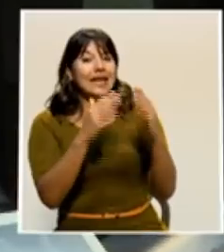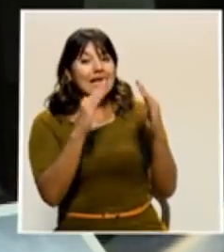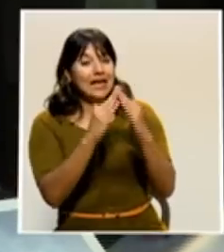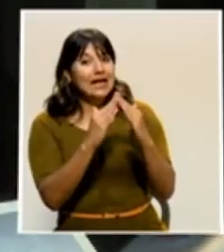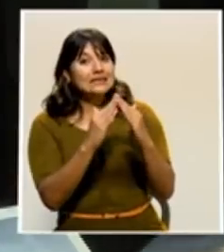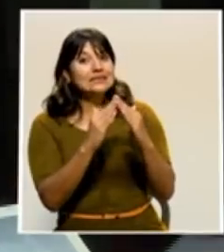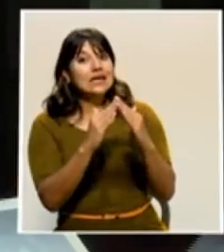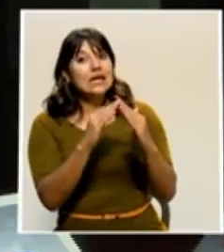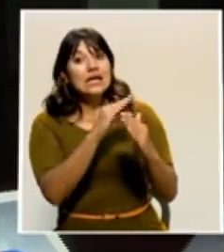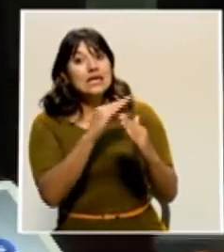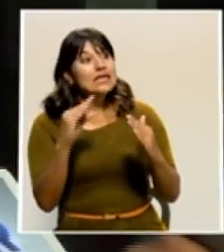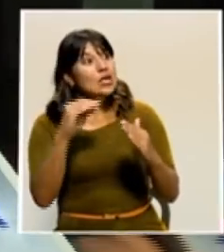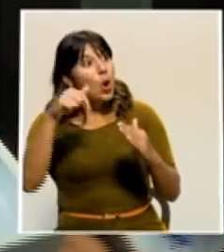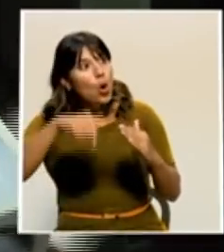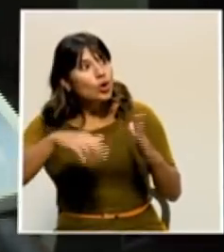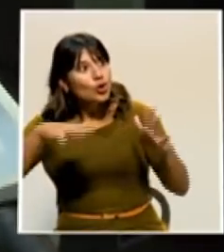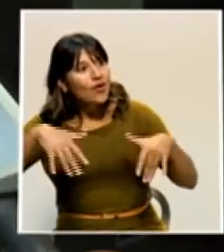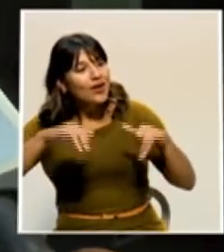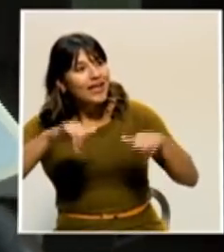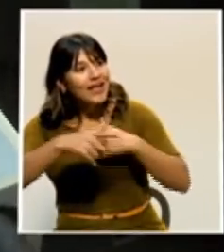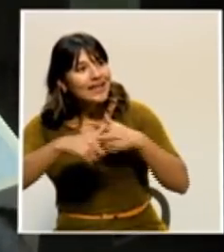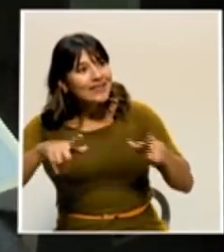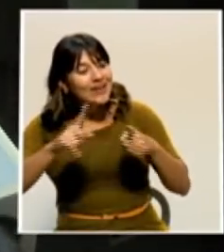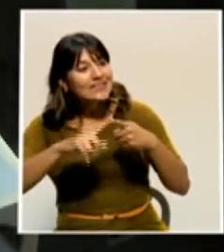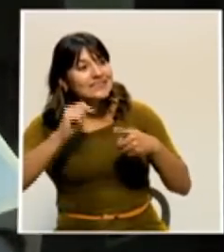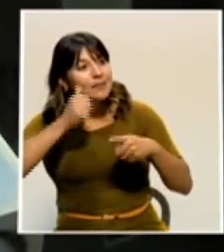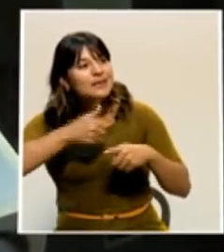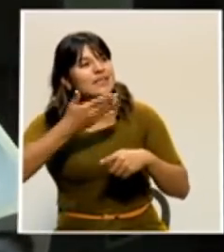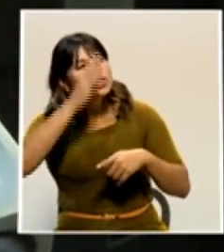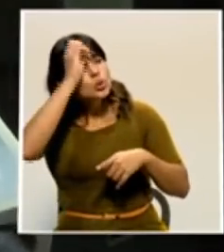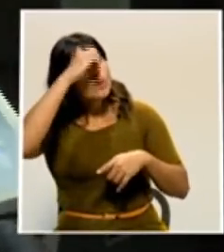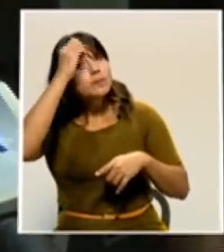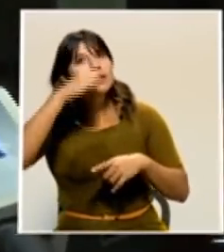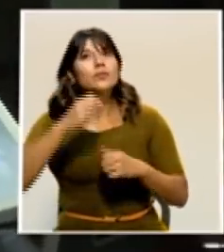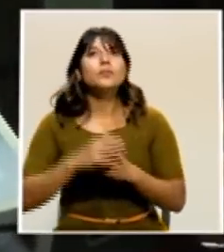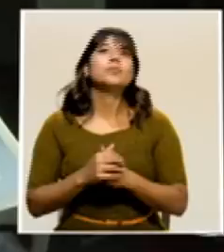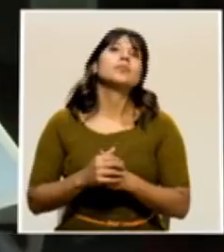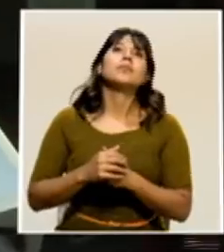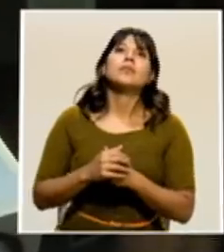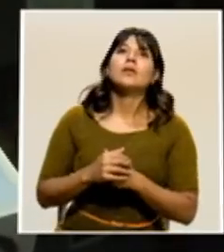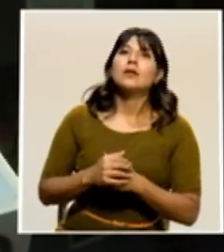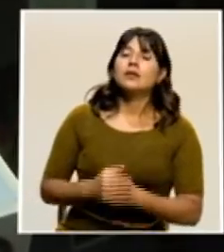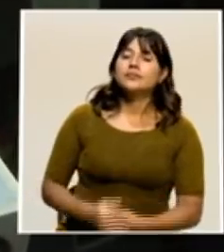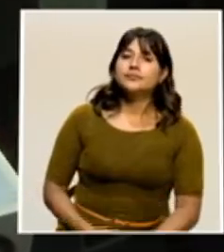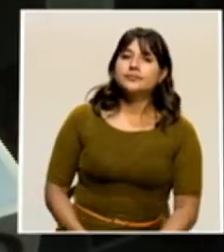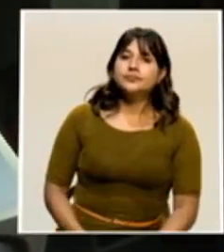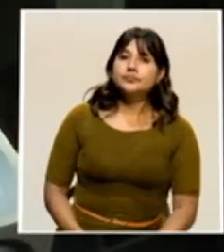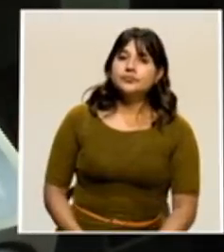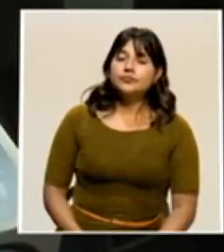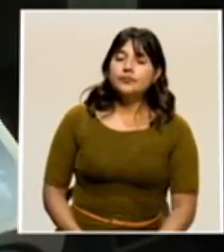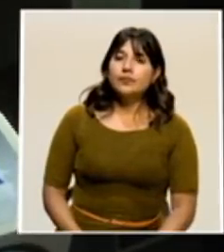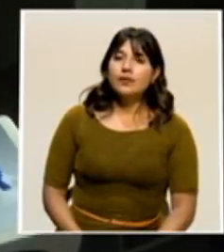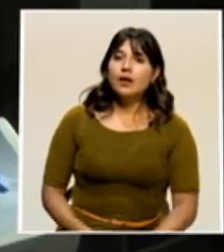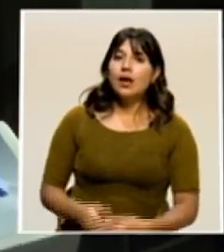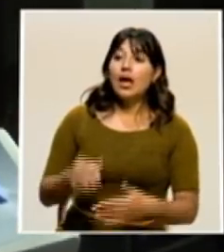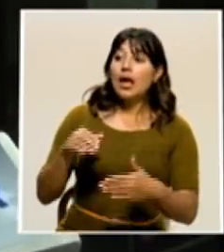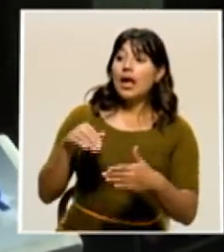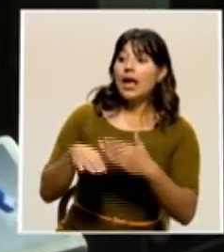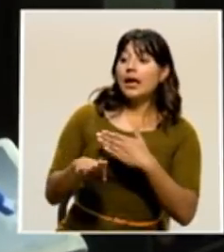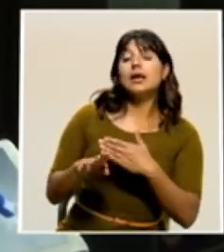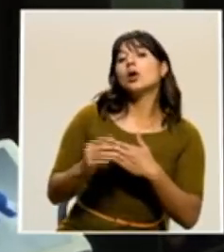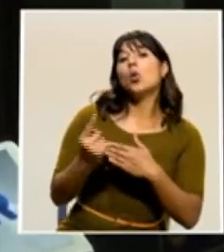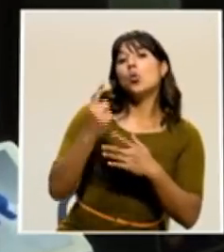acusación correspondiente? Es realmente insensato que en un caso como